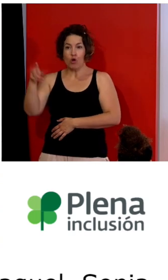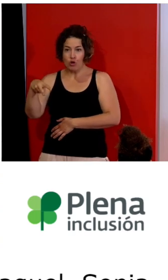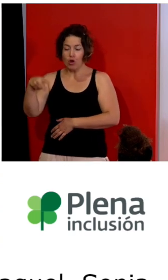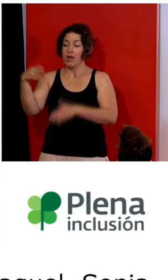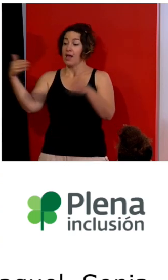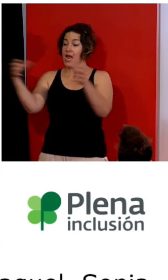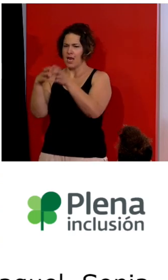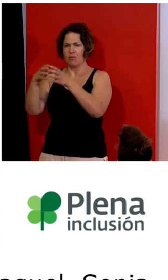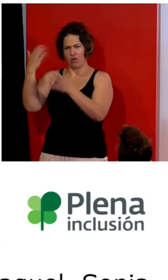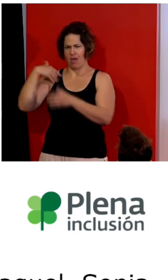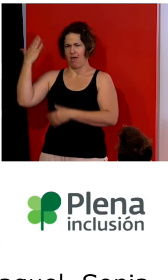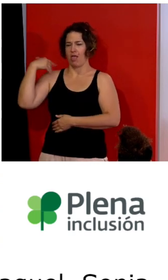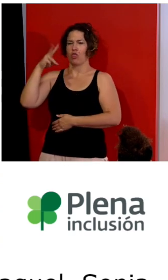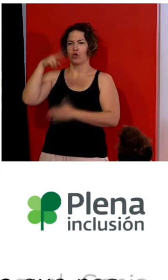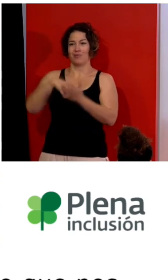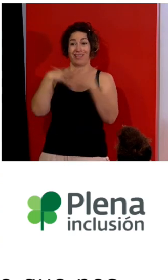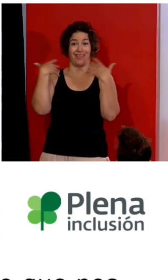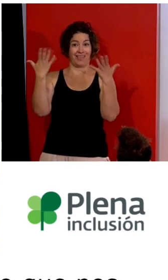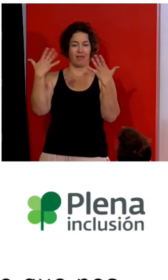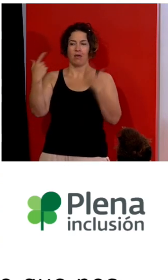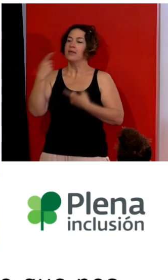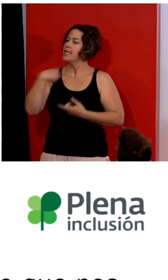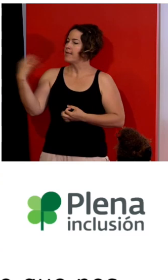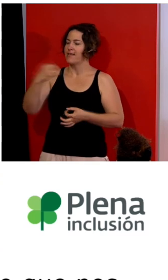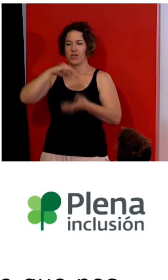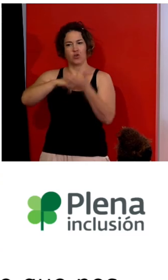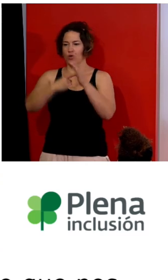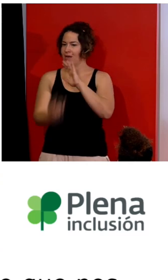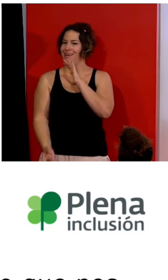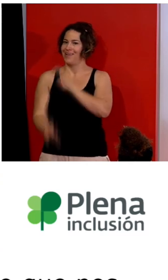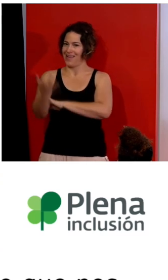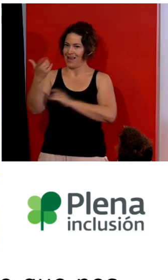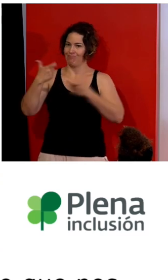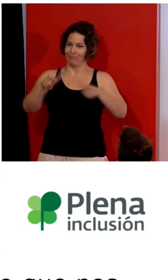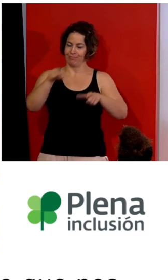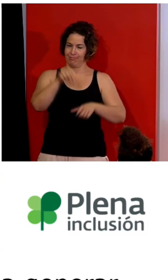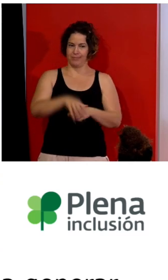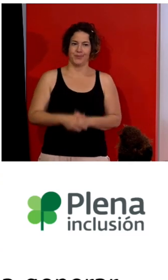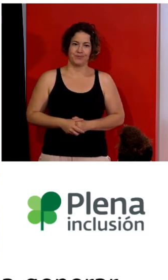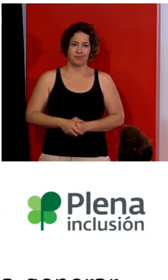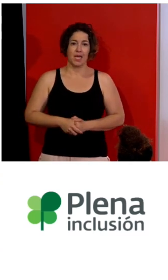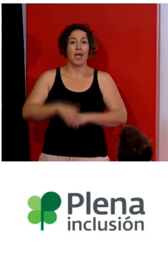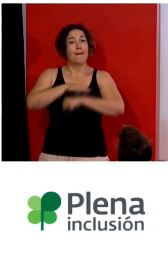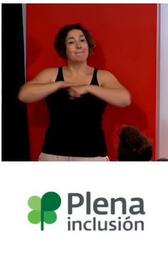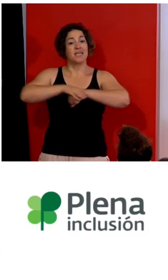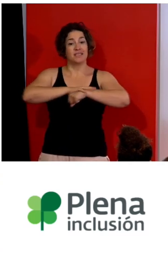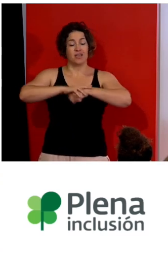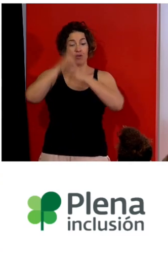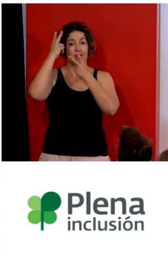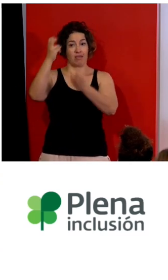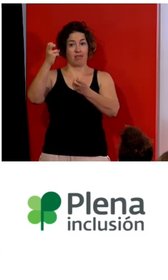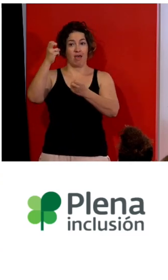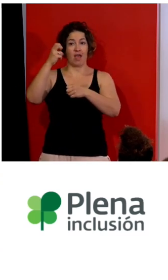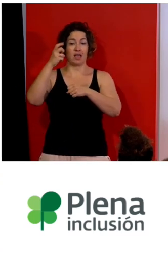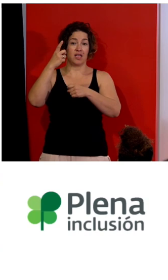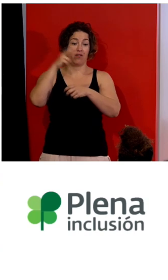unos cuantos años, en 2010, a generar soluciones en este ámbito. El Ministerio de Hacienda y de la Función Pública, con el que pudimos